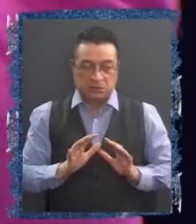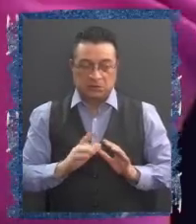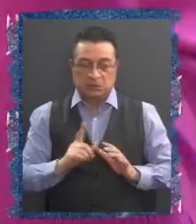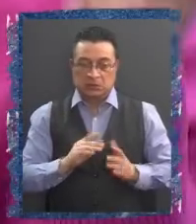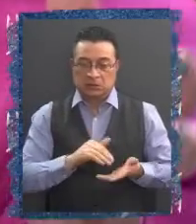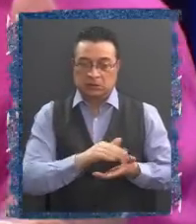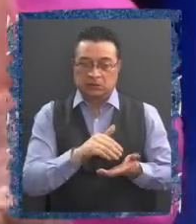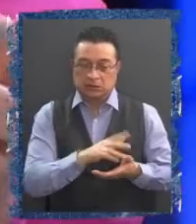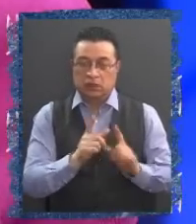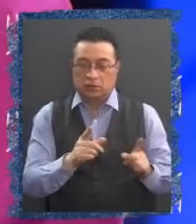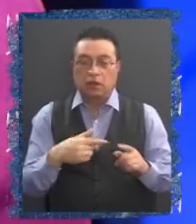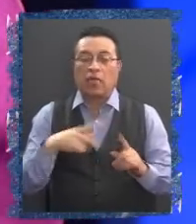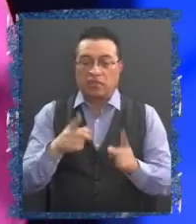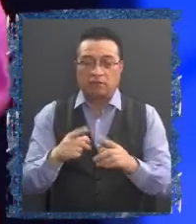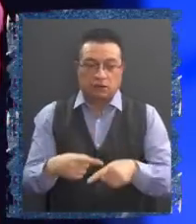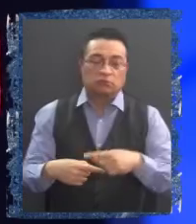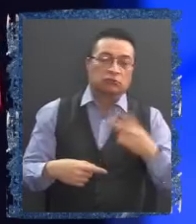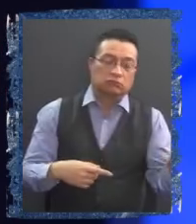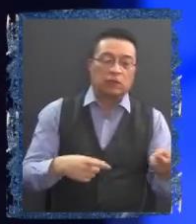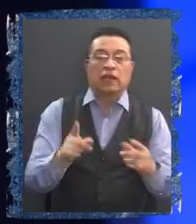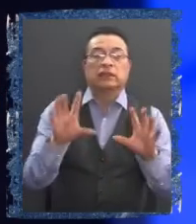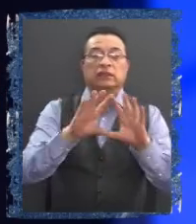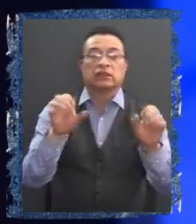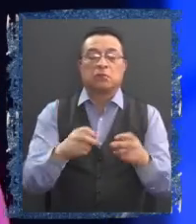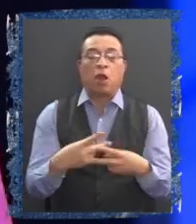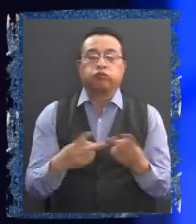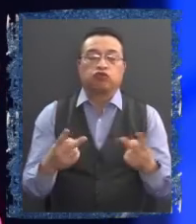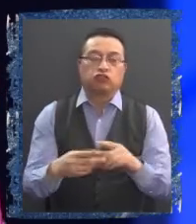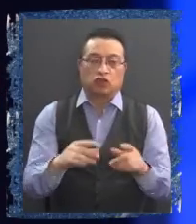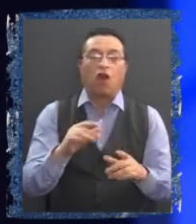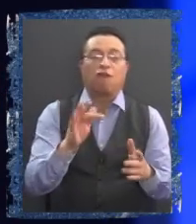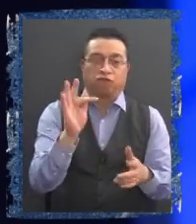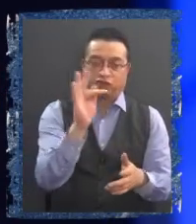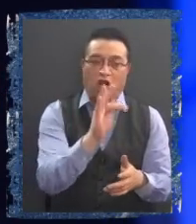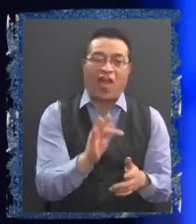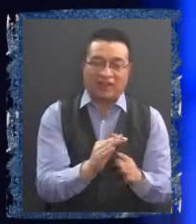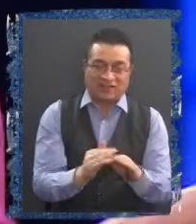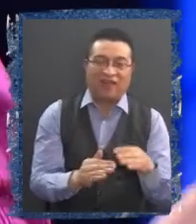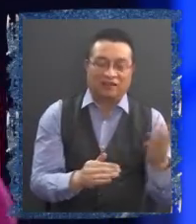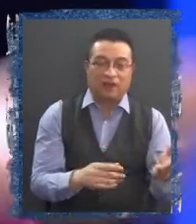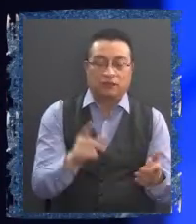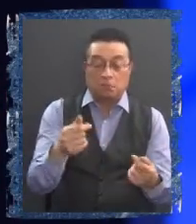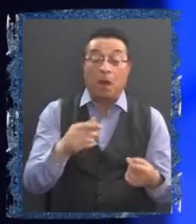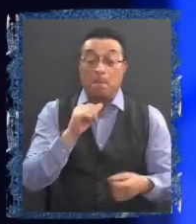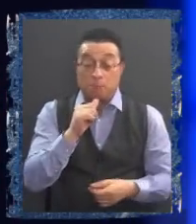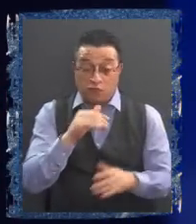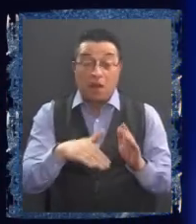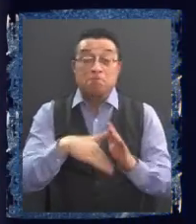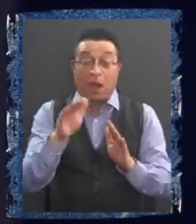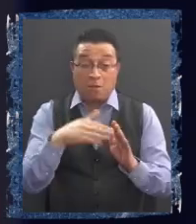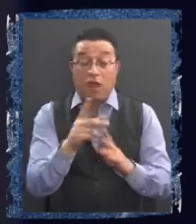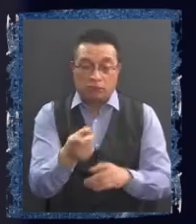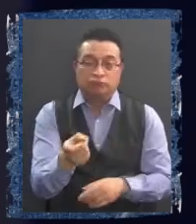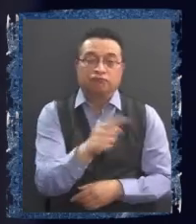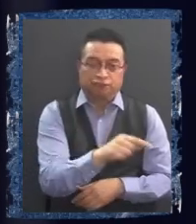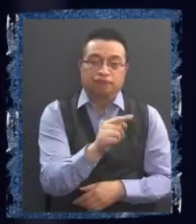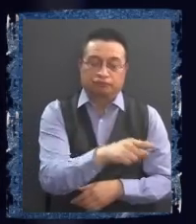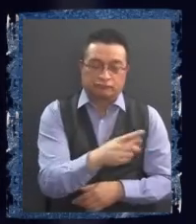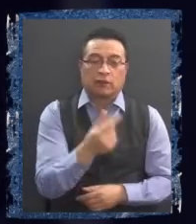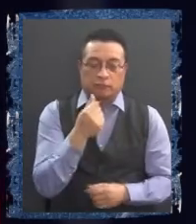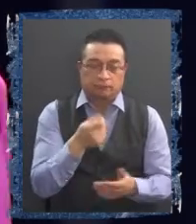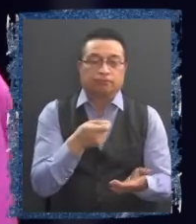te tienes que ir al sistema público, y es ahí el sistema, la gente con menores ingresos la que tiene que